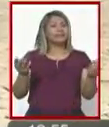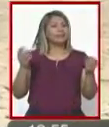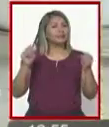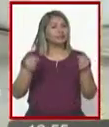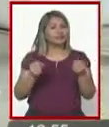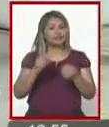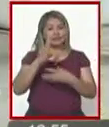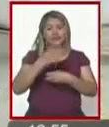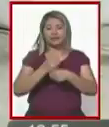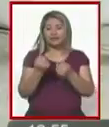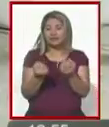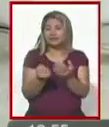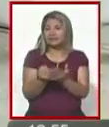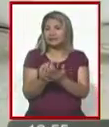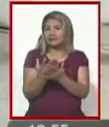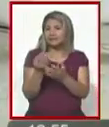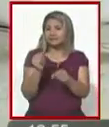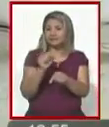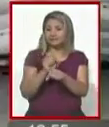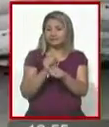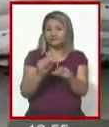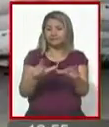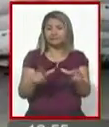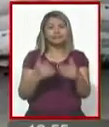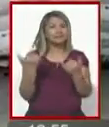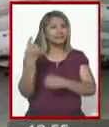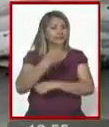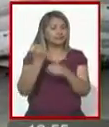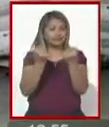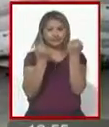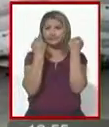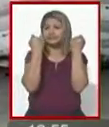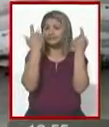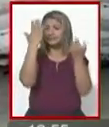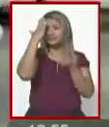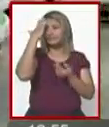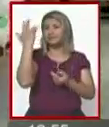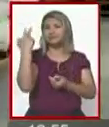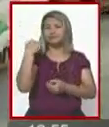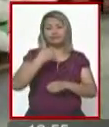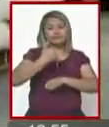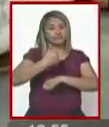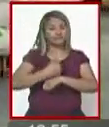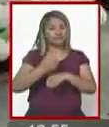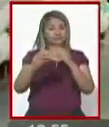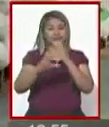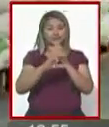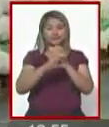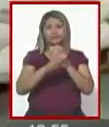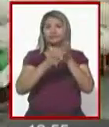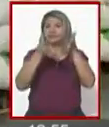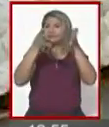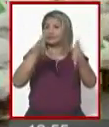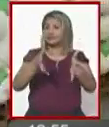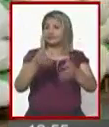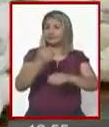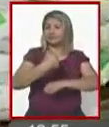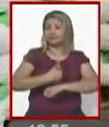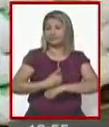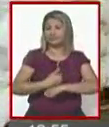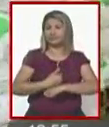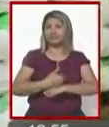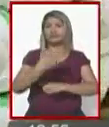iba a crear fuentes de trabajo y sin embargo el día de hoy nos vemos sorprendidos porque nosotros estamos parados los camiones lo tenemos parados y